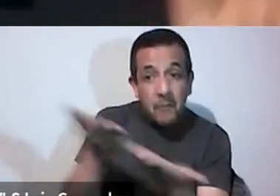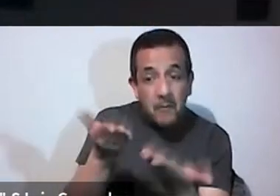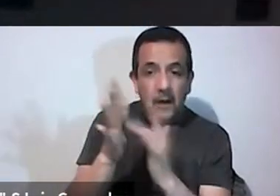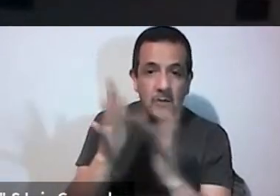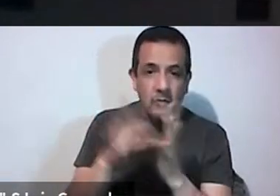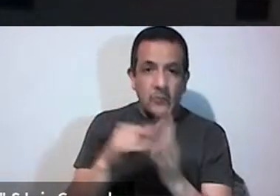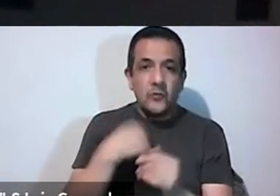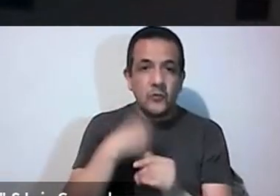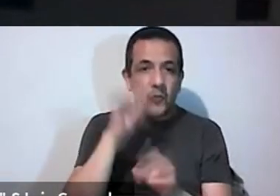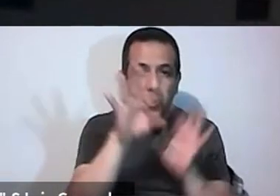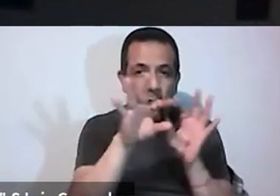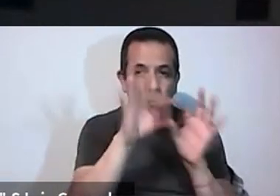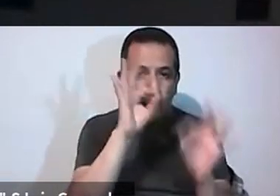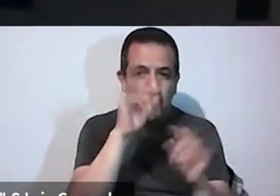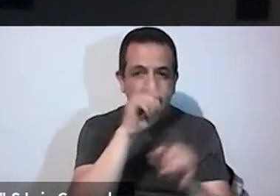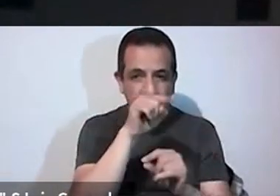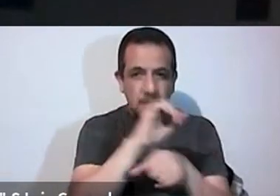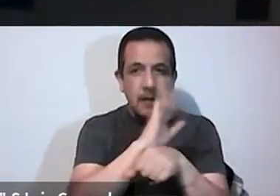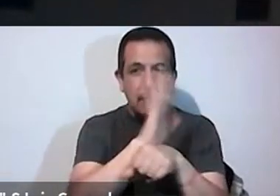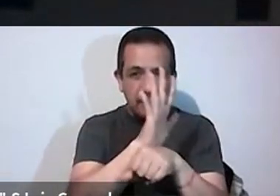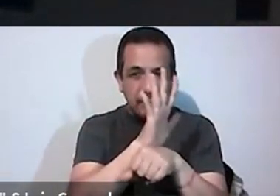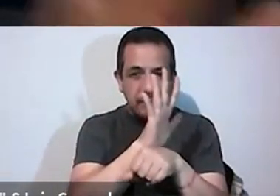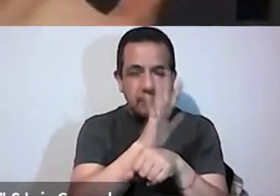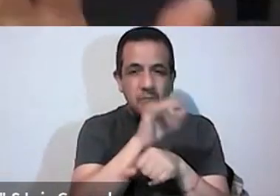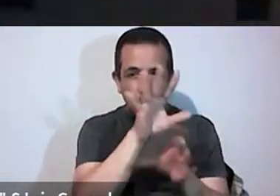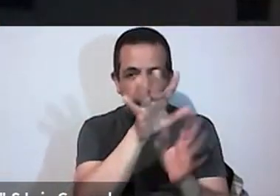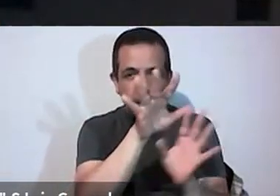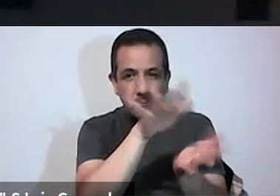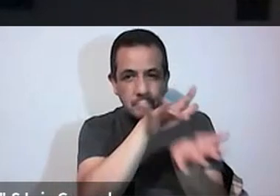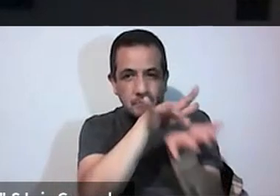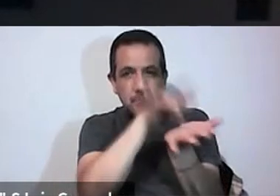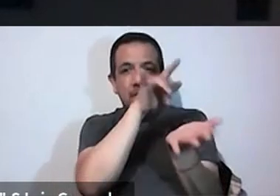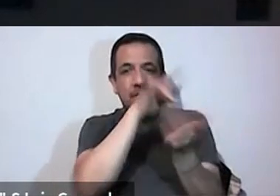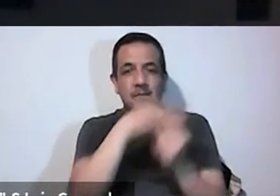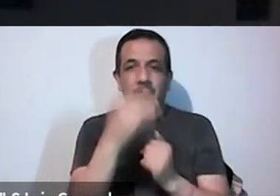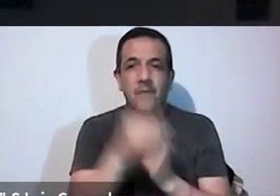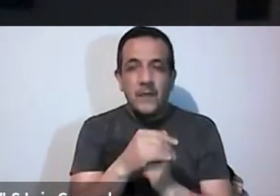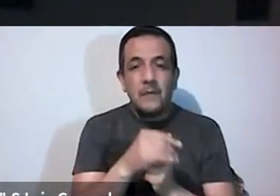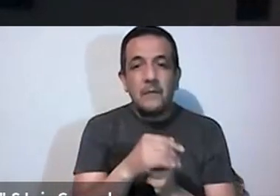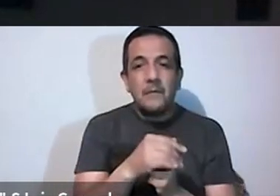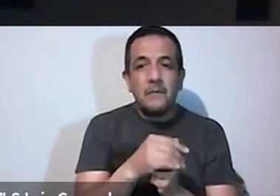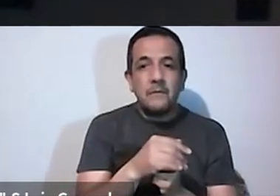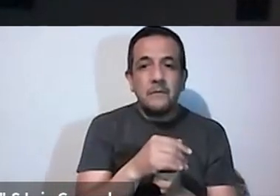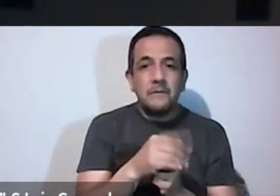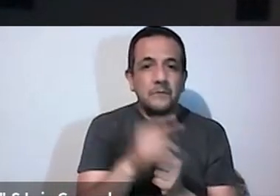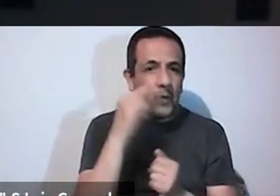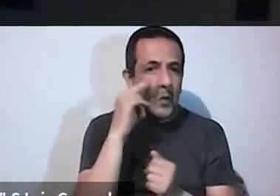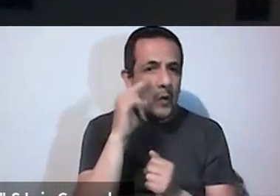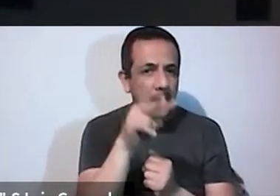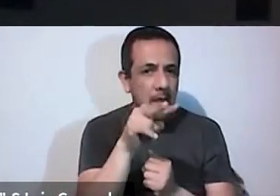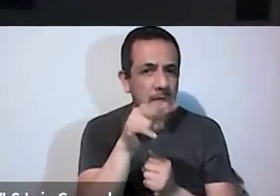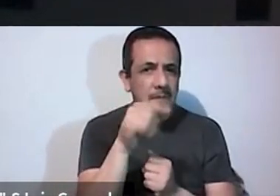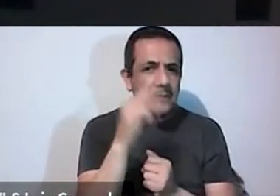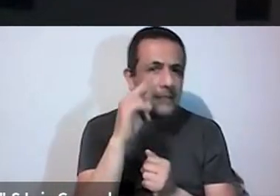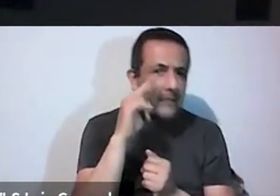que la saqué de la película, de una de las películas que han sido famosas. Dices, oye, pues se ve una